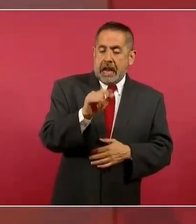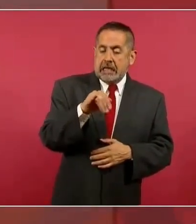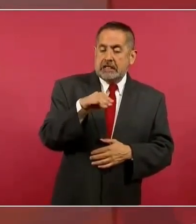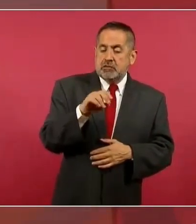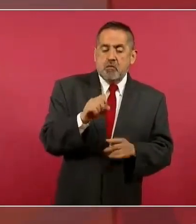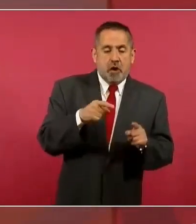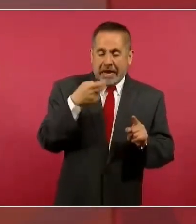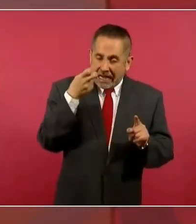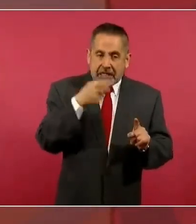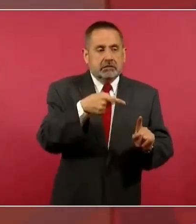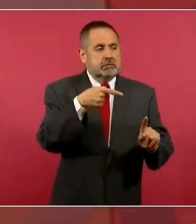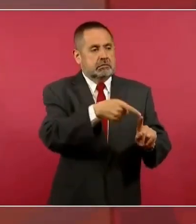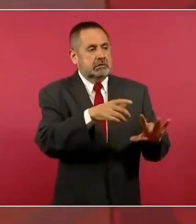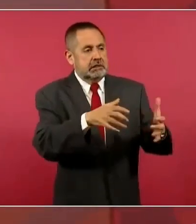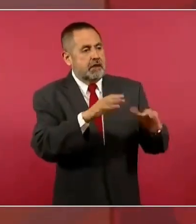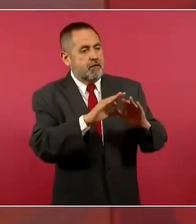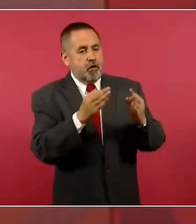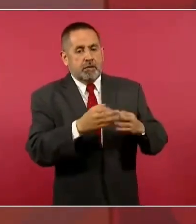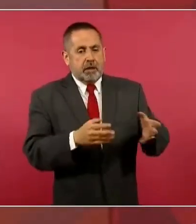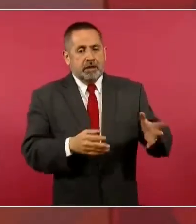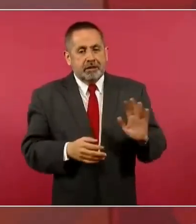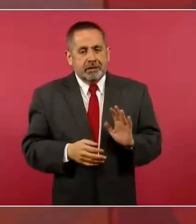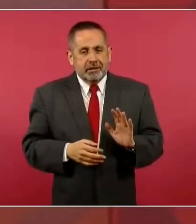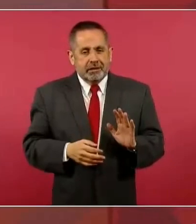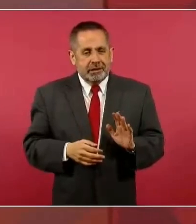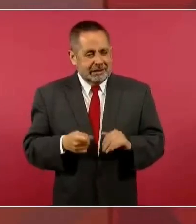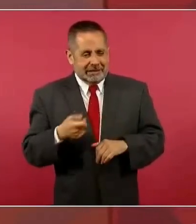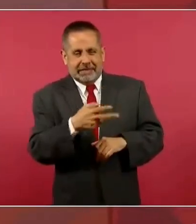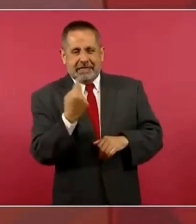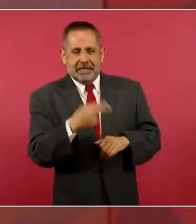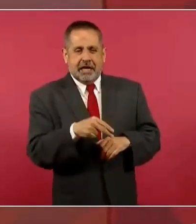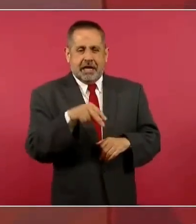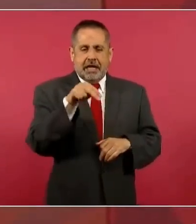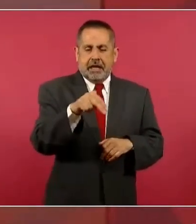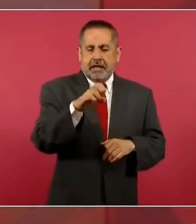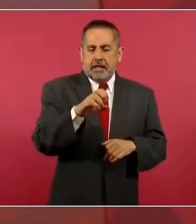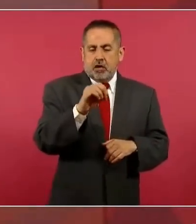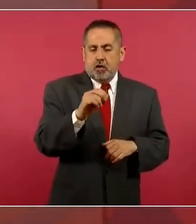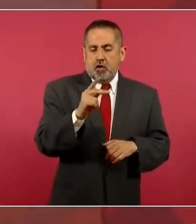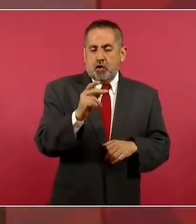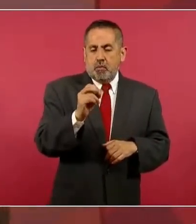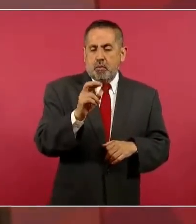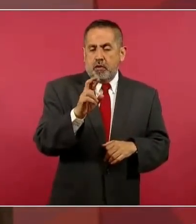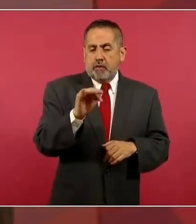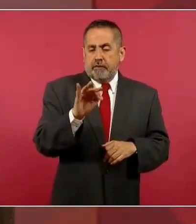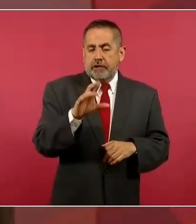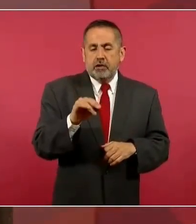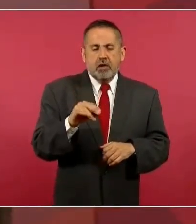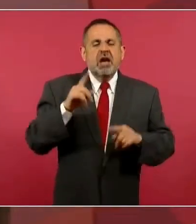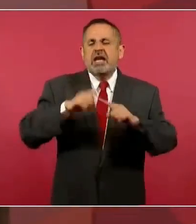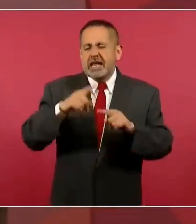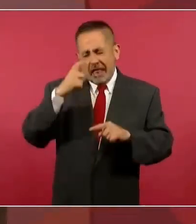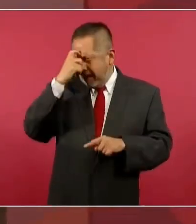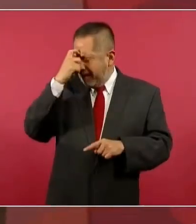eso es lo que nosotros llamamos neoporfirismo. ¿Saben quién hizo eso